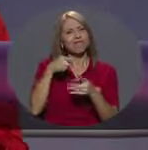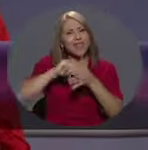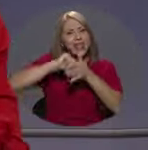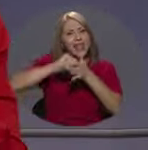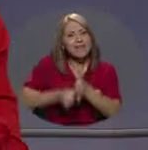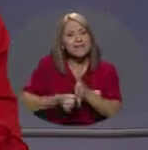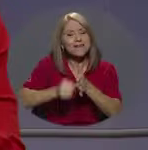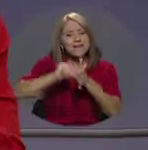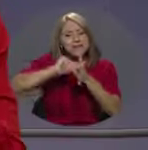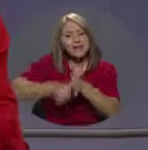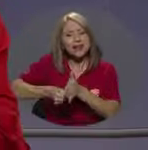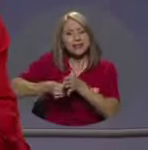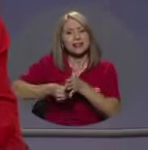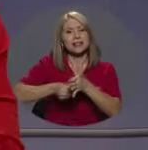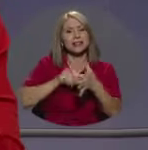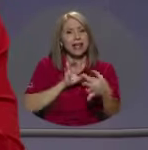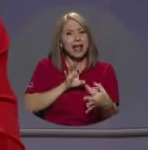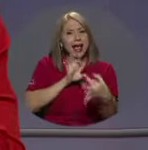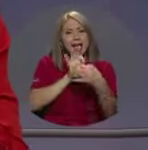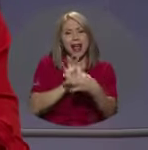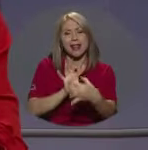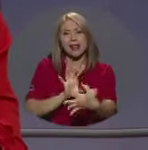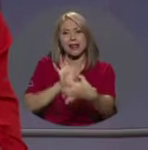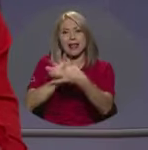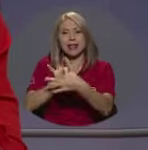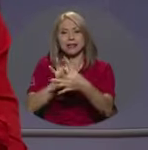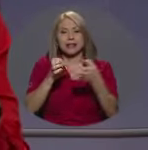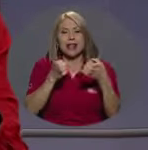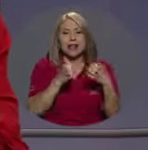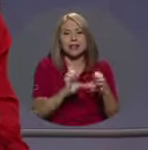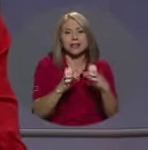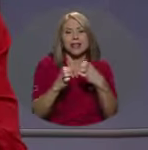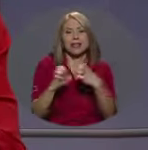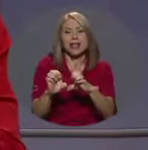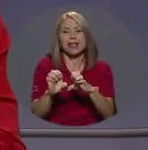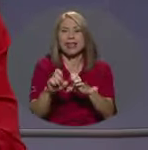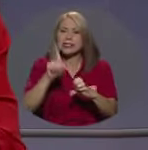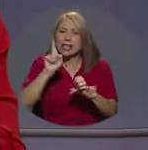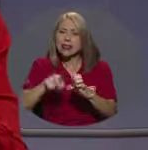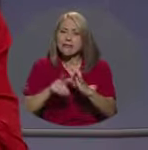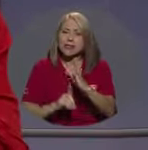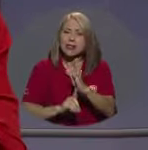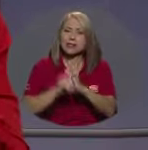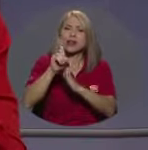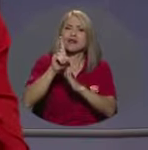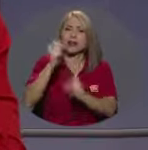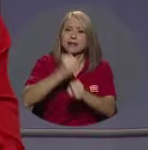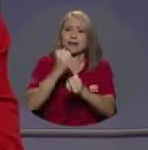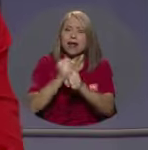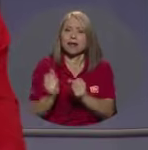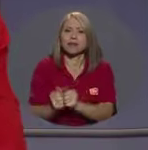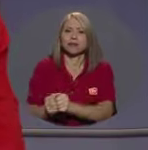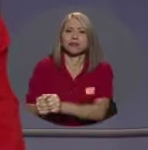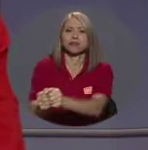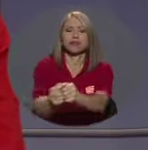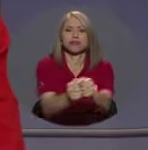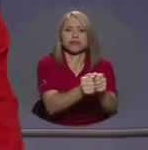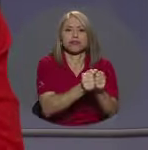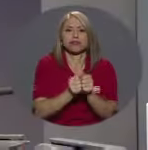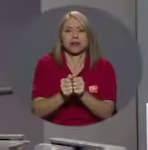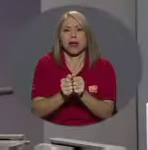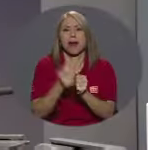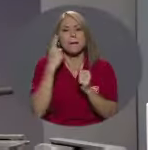énfasis en esa alianza, en esas estrategias que tenemos nosotros que desarrollar y trabajar conjuntamente para